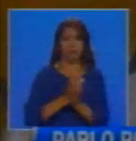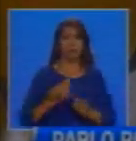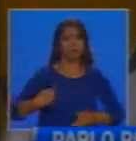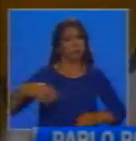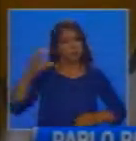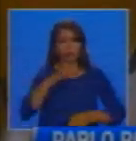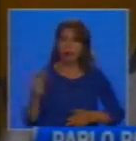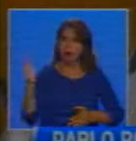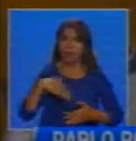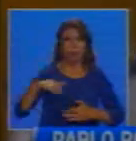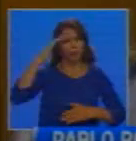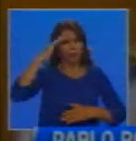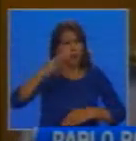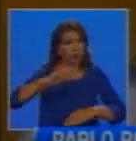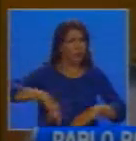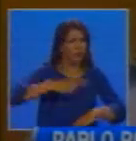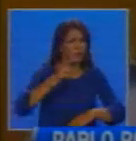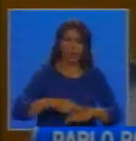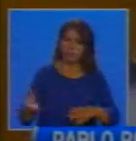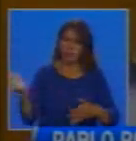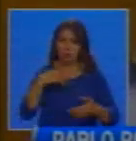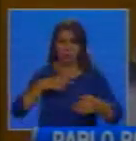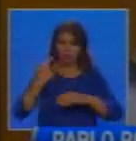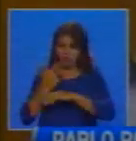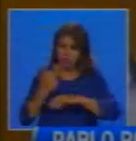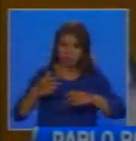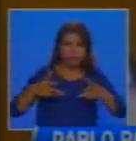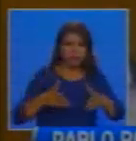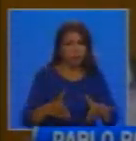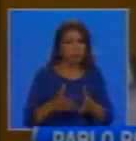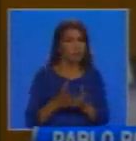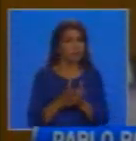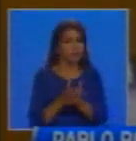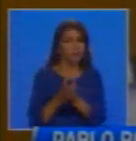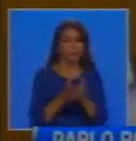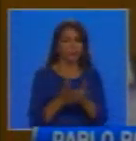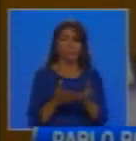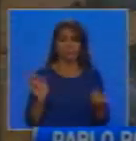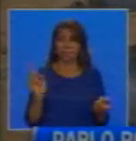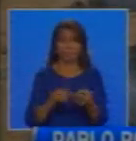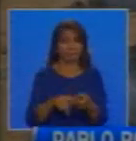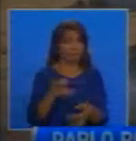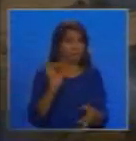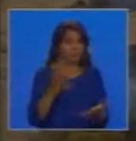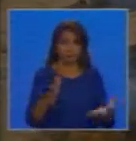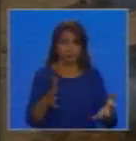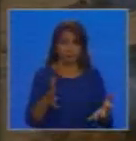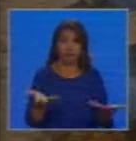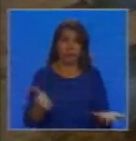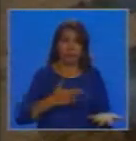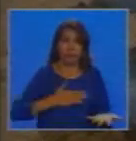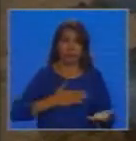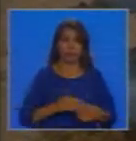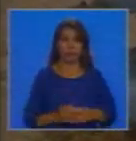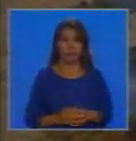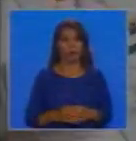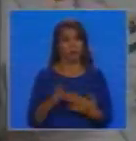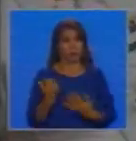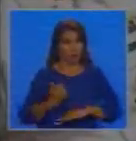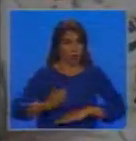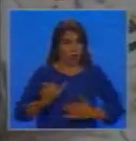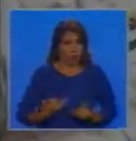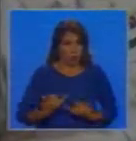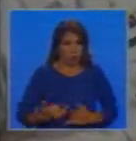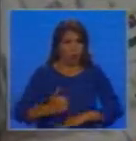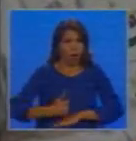Armada se han empeñado en dar soporte en esa actividad. Lamentablemente los resultados no han sido satisfactorios. Por ello, la DIRNEA se encuentra investigando a través